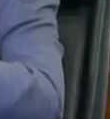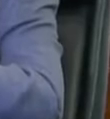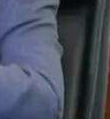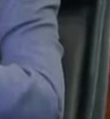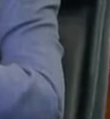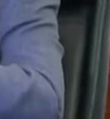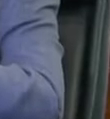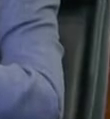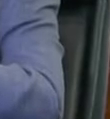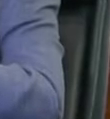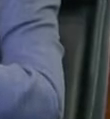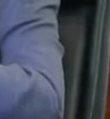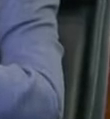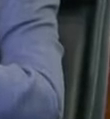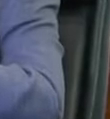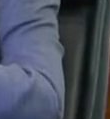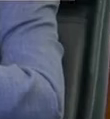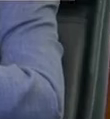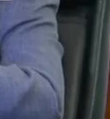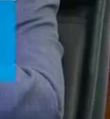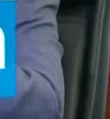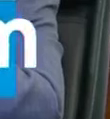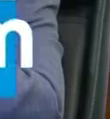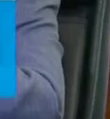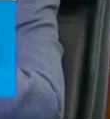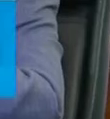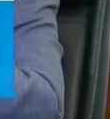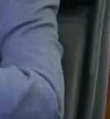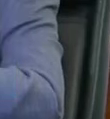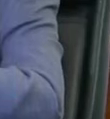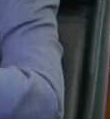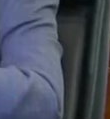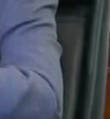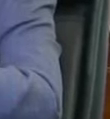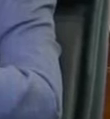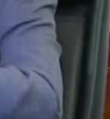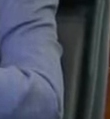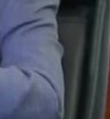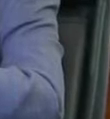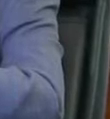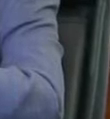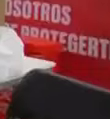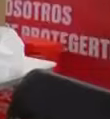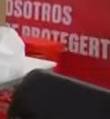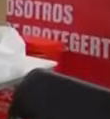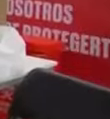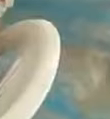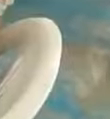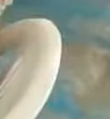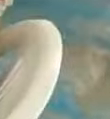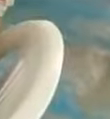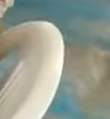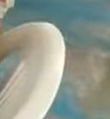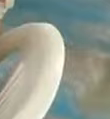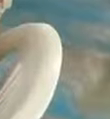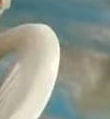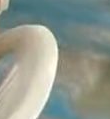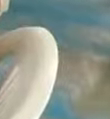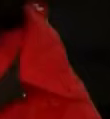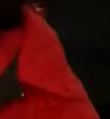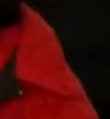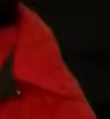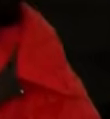Sin duda, el despliegue más amplio que en la historia del país se ha podido hacer para los efectos de vacunación. Una lucha contra el avance